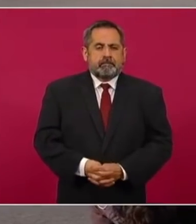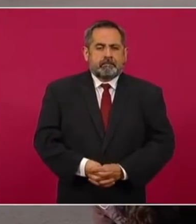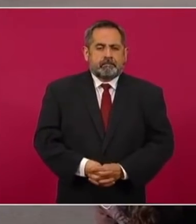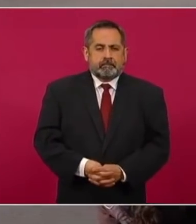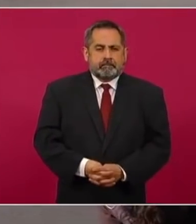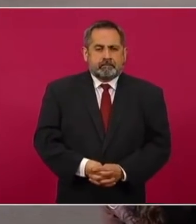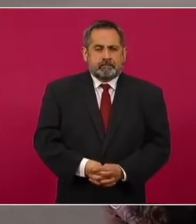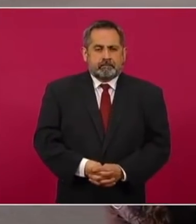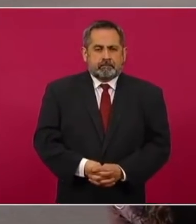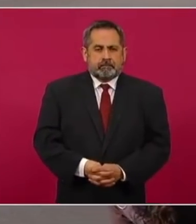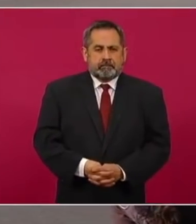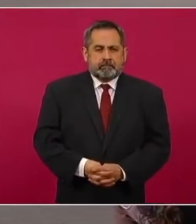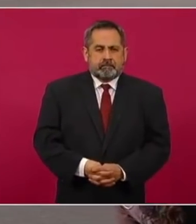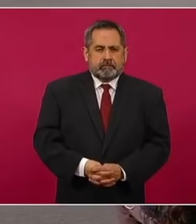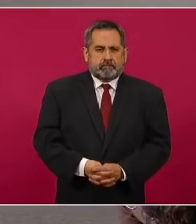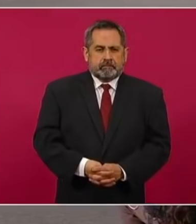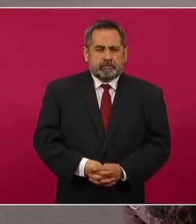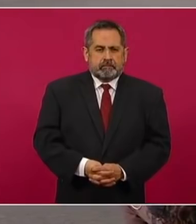Tiene un contexto, pero